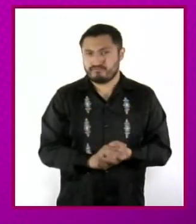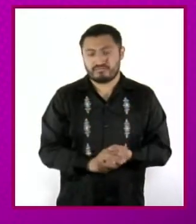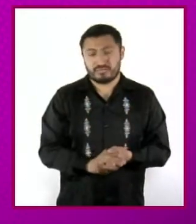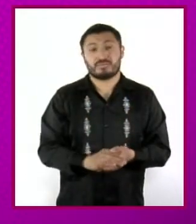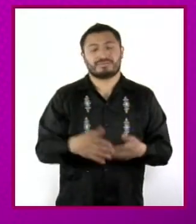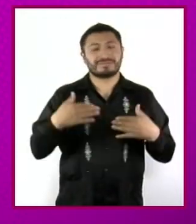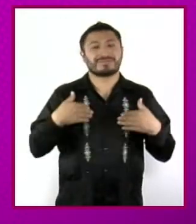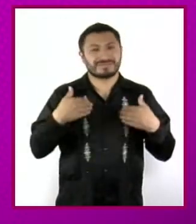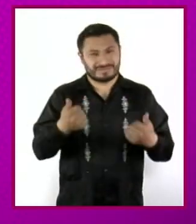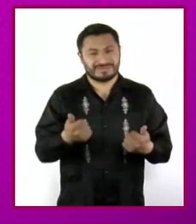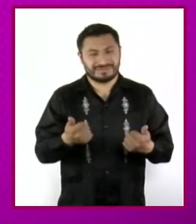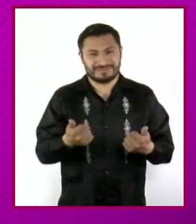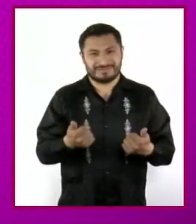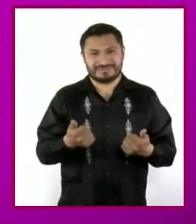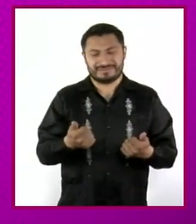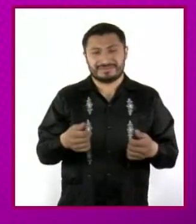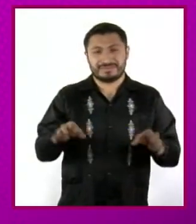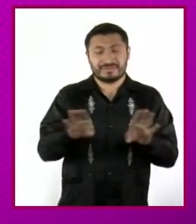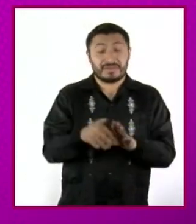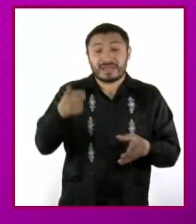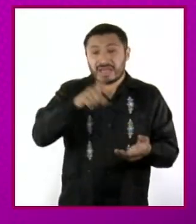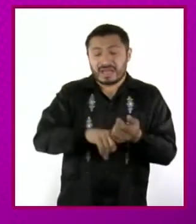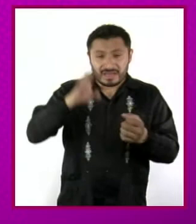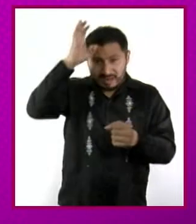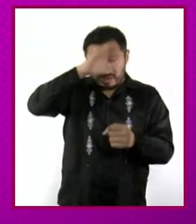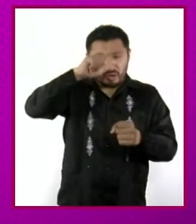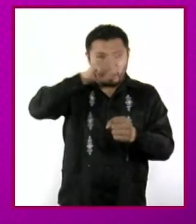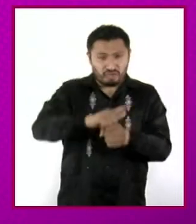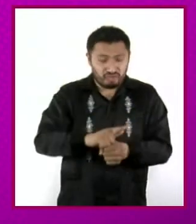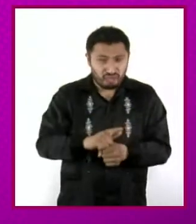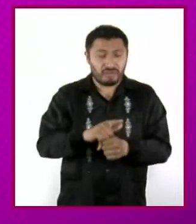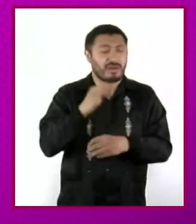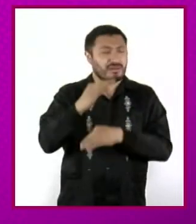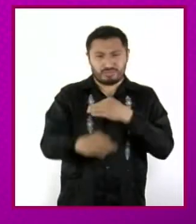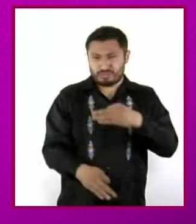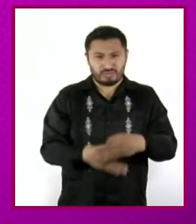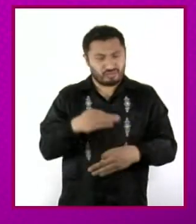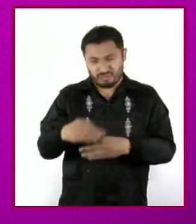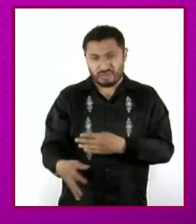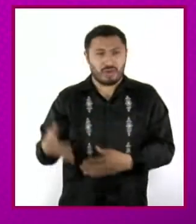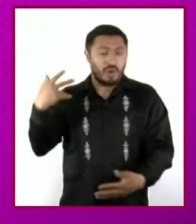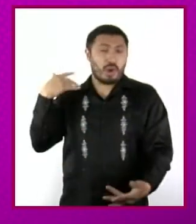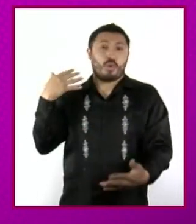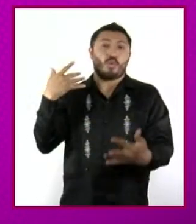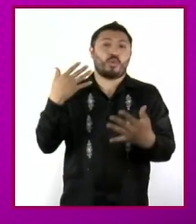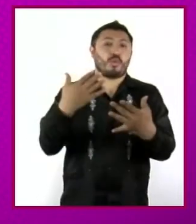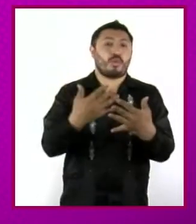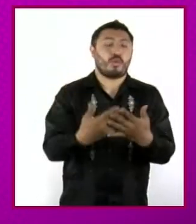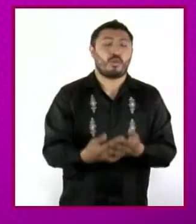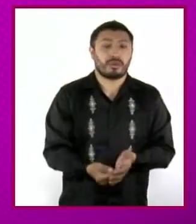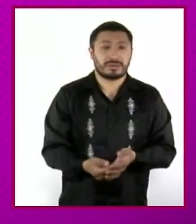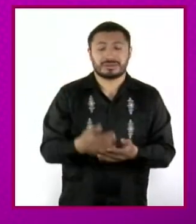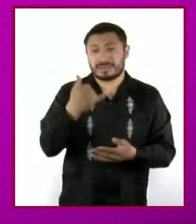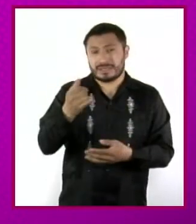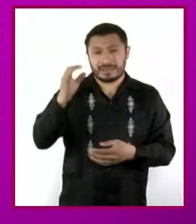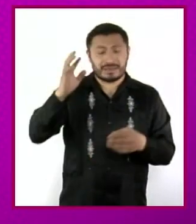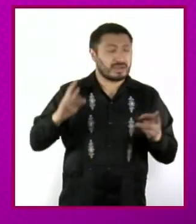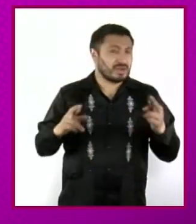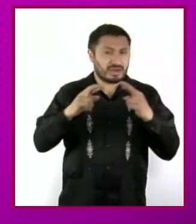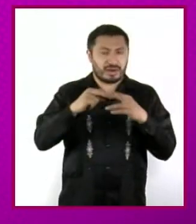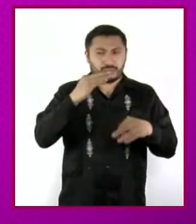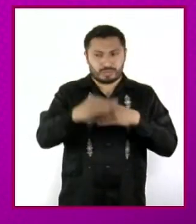entendía a final de cuentas en todas las culturas, o se ha entendido a través de todas las culturas y de todas las